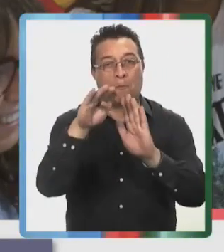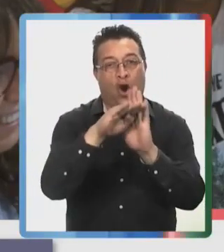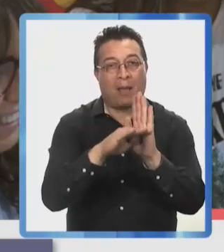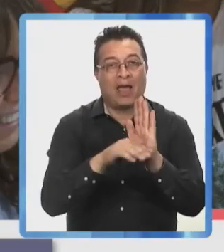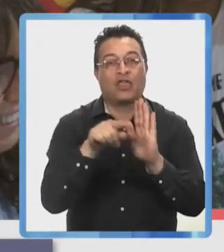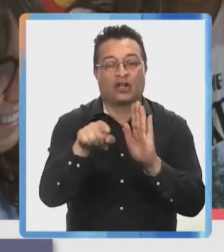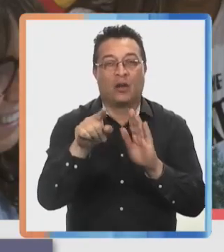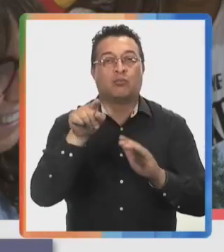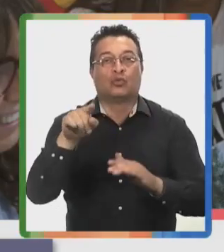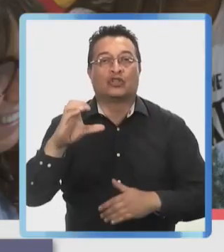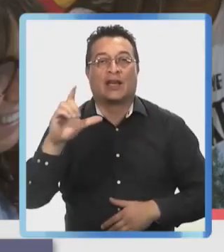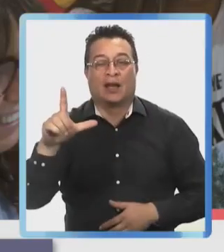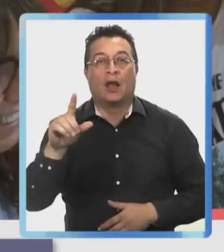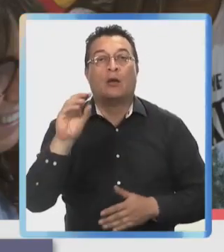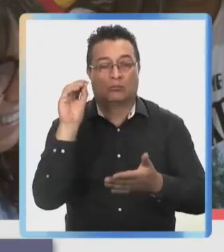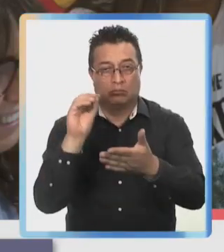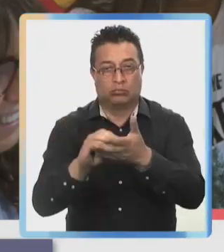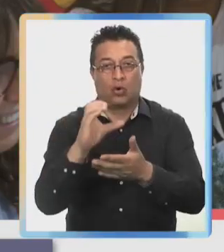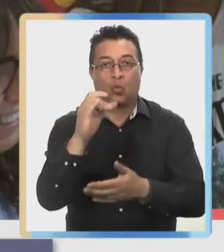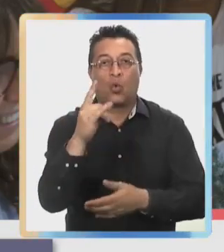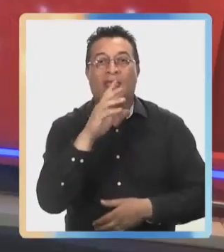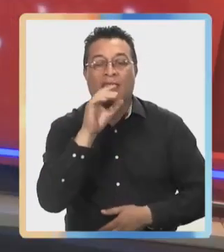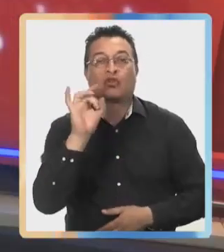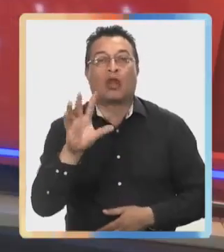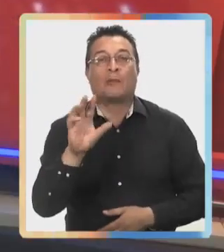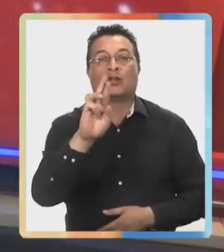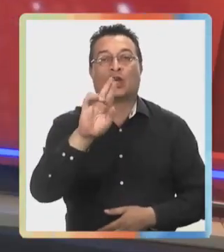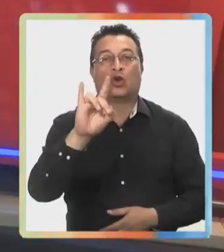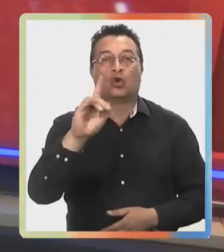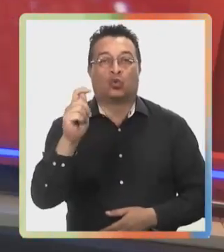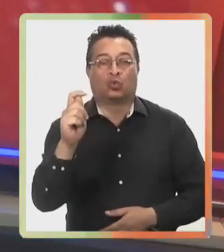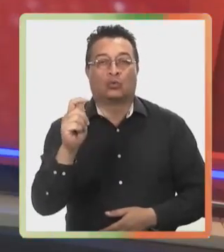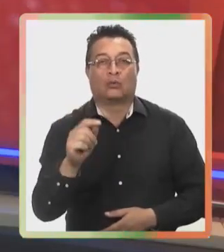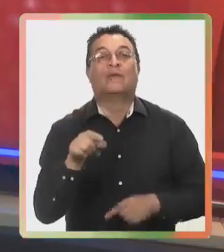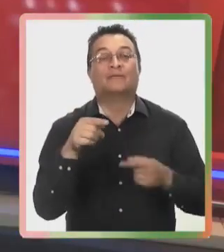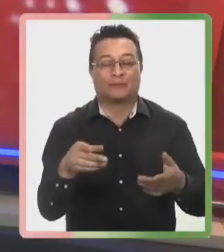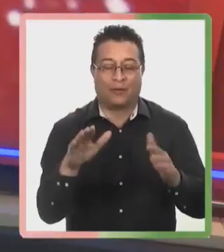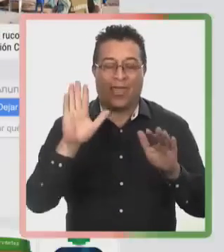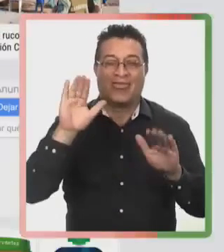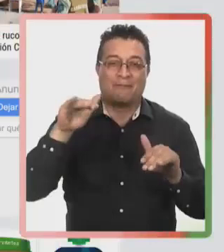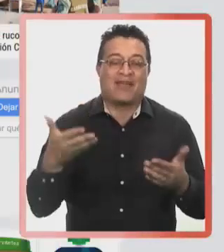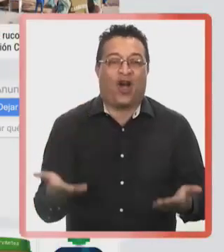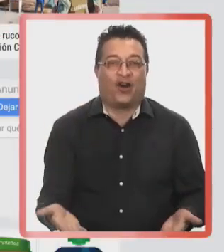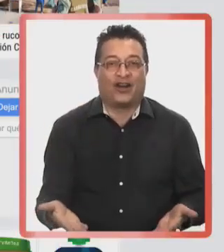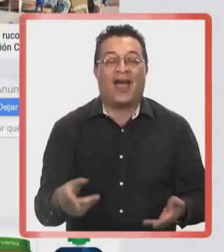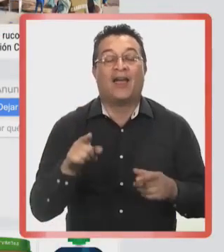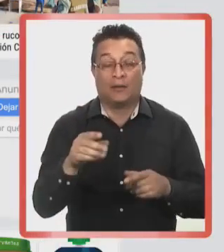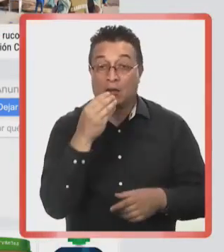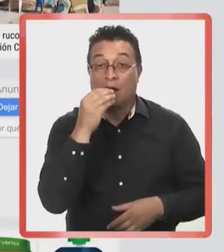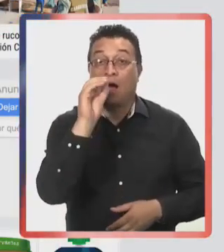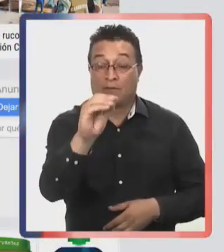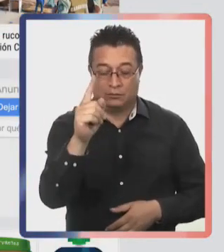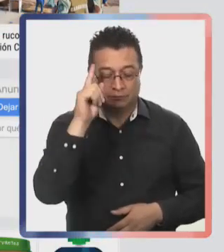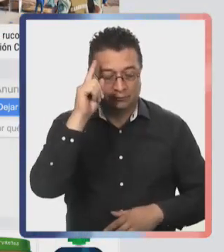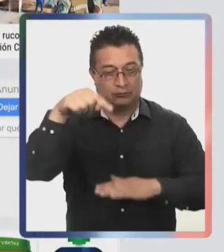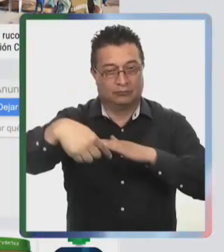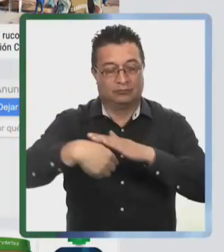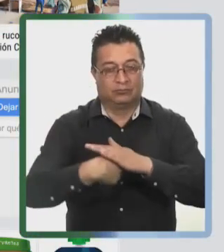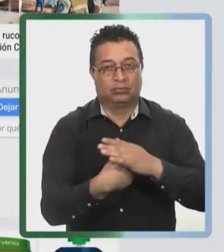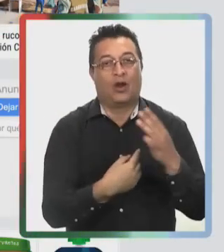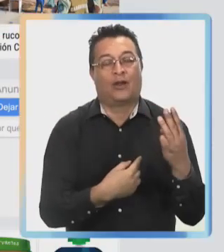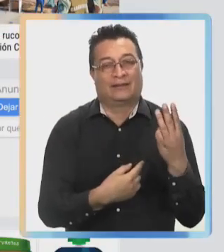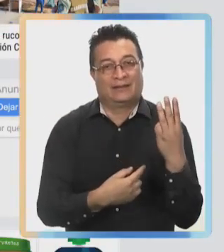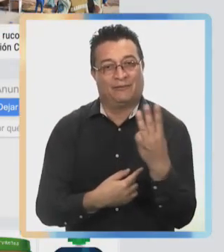www.jovenesprogramadores.cl y crear una cuenta solamente con el root. Con este dato nos despedimos por hoy, pero antes les recordamos visitar nuestra página